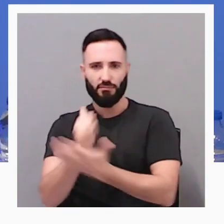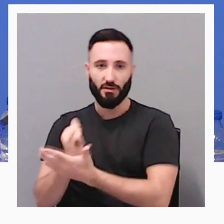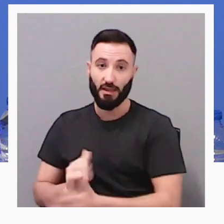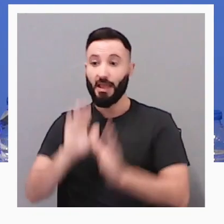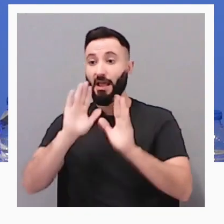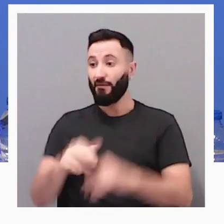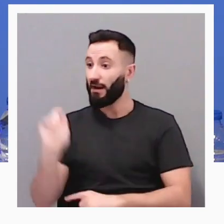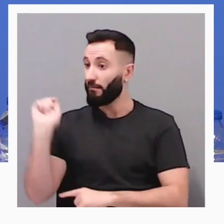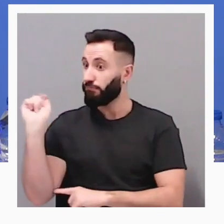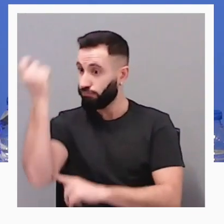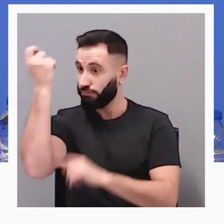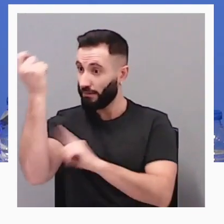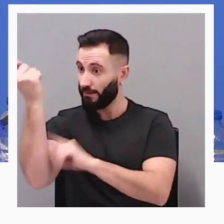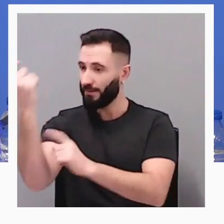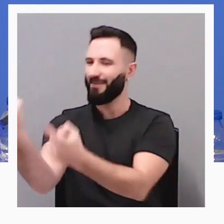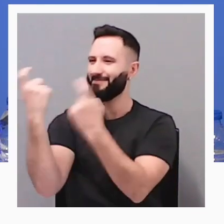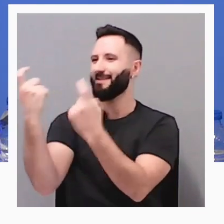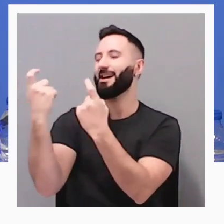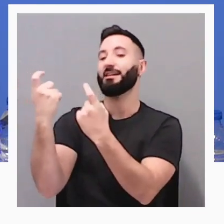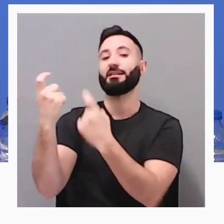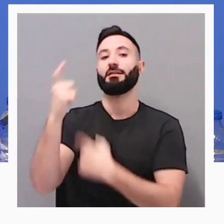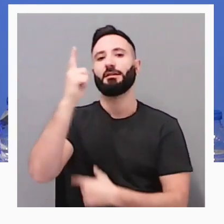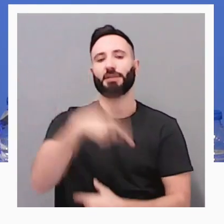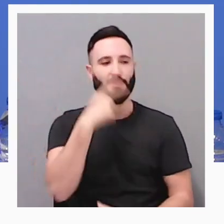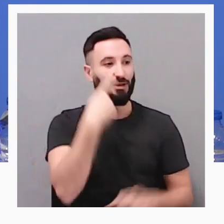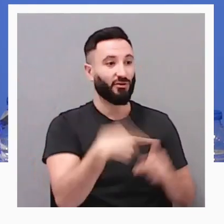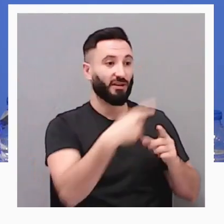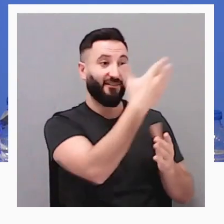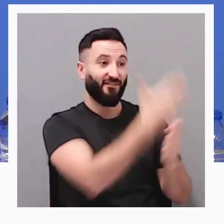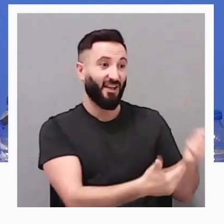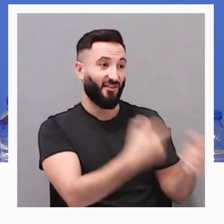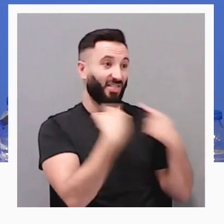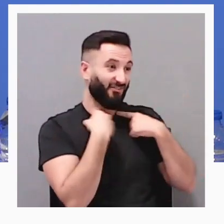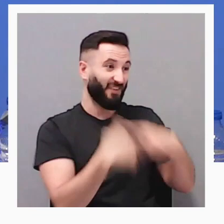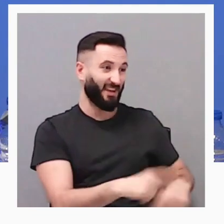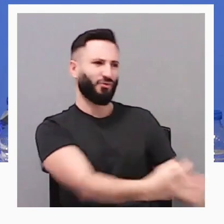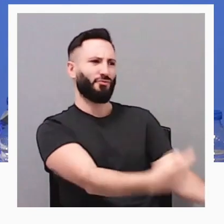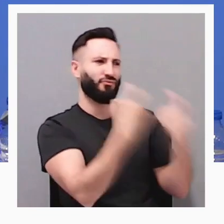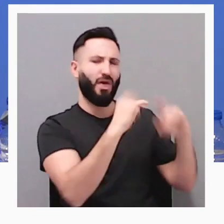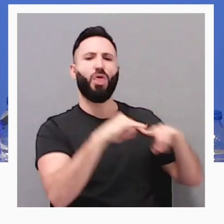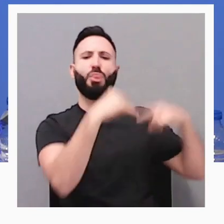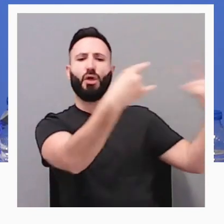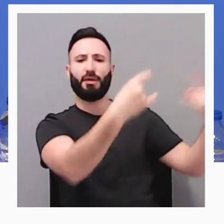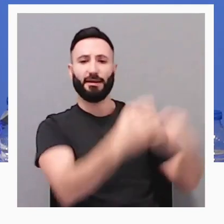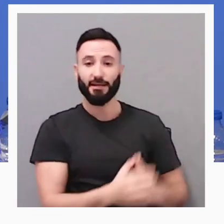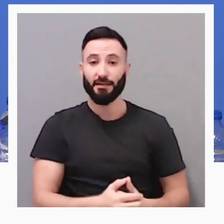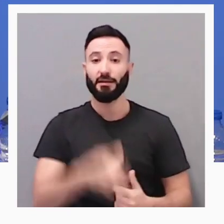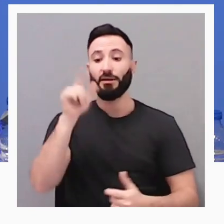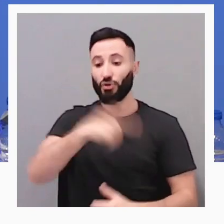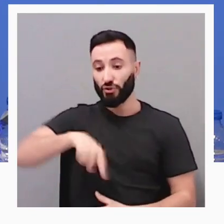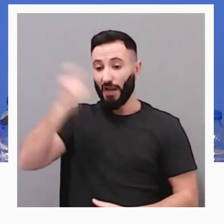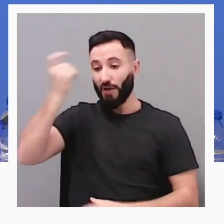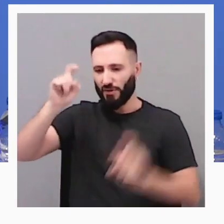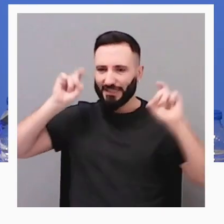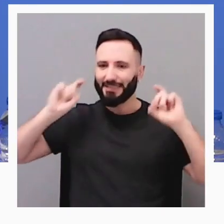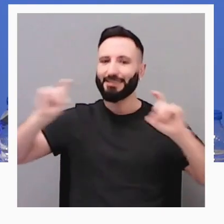éxito nos enseñan, ¿verdad? Pues no imaginéis lo que nos enseñan las cosas que nos dan fracaso. Tenemos que enseñar al alumnado que el fracaso es